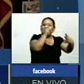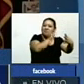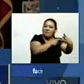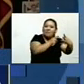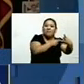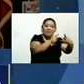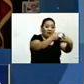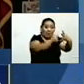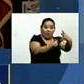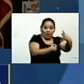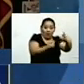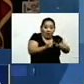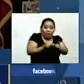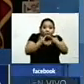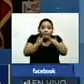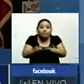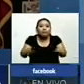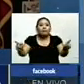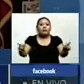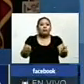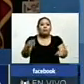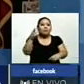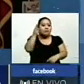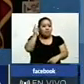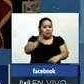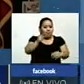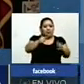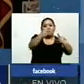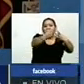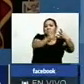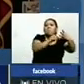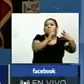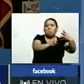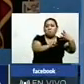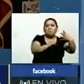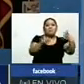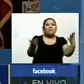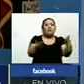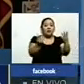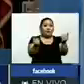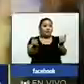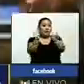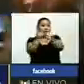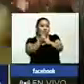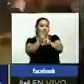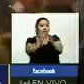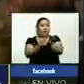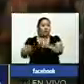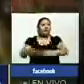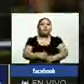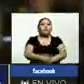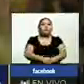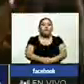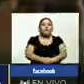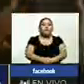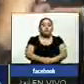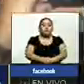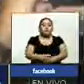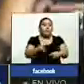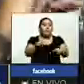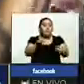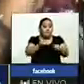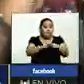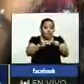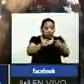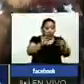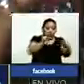permitió la libre expresión del pueblo y la misma Constitución que permitirá una transición ordenada. Pero el chat